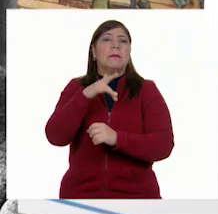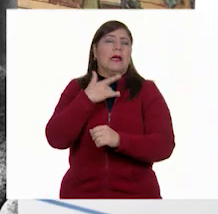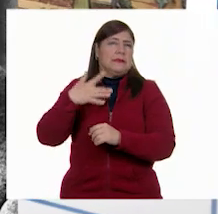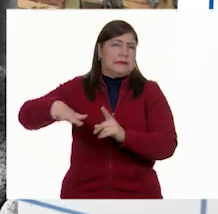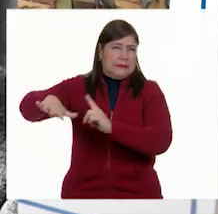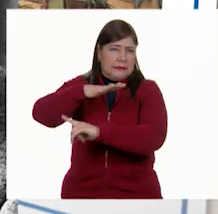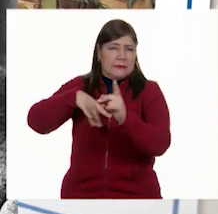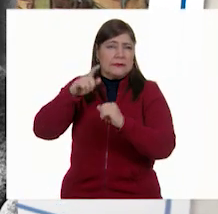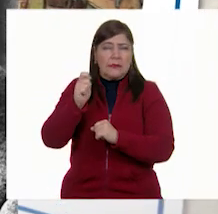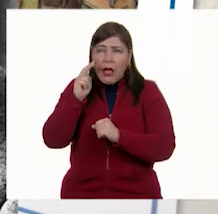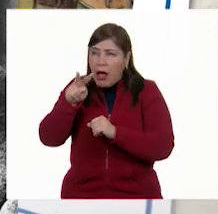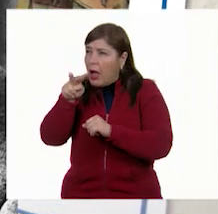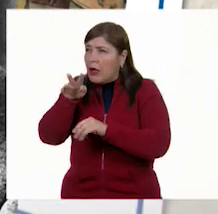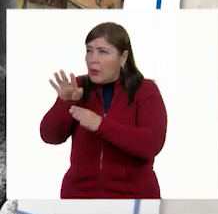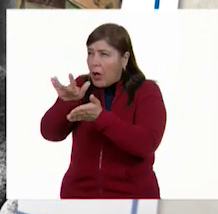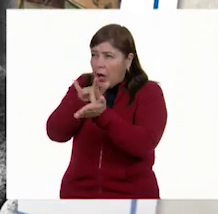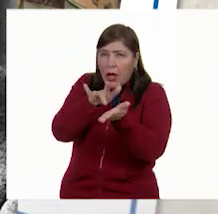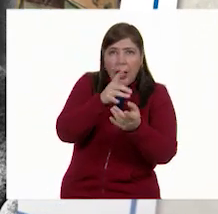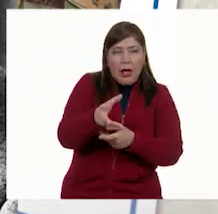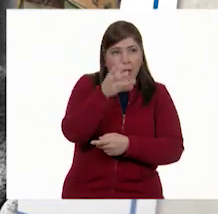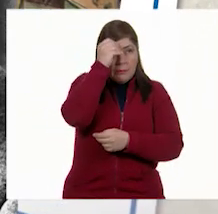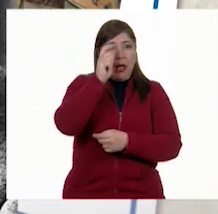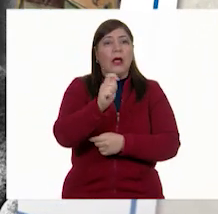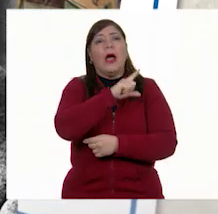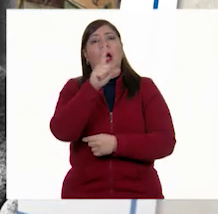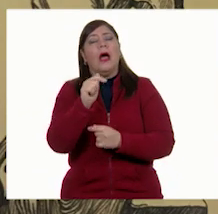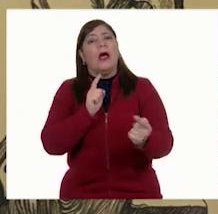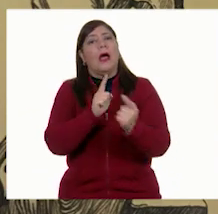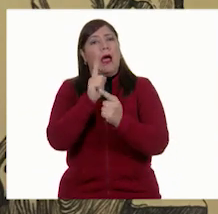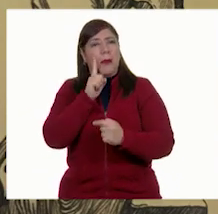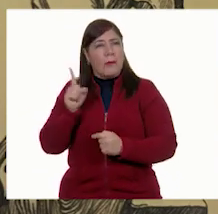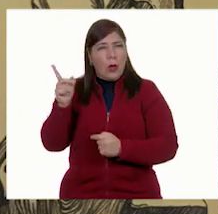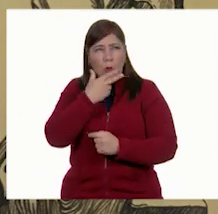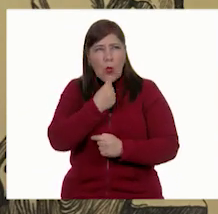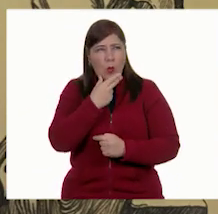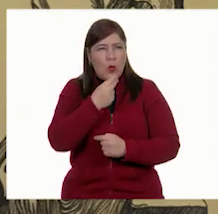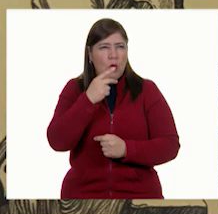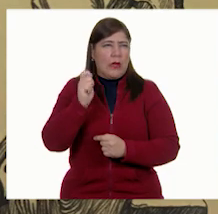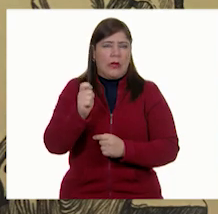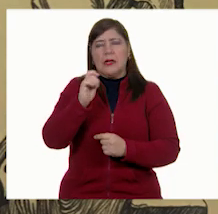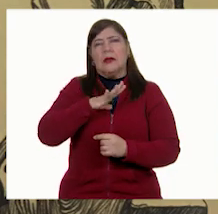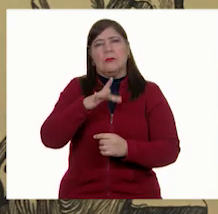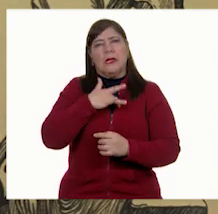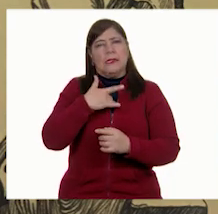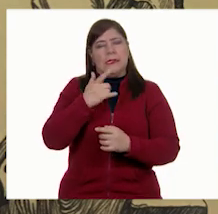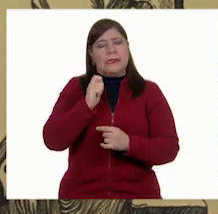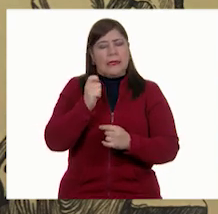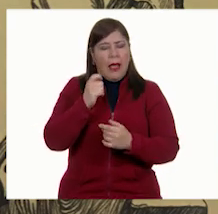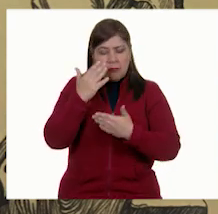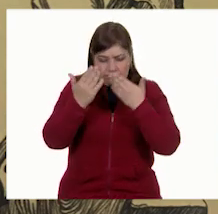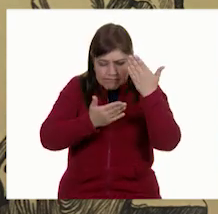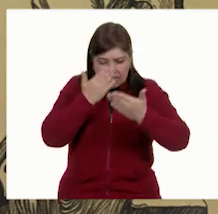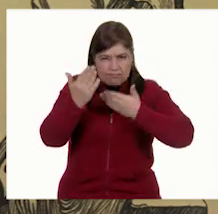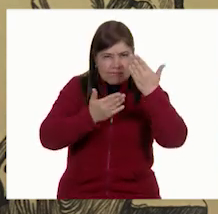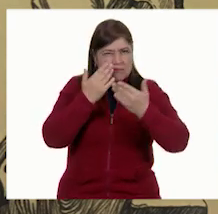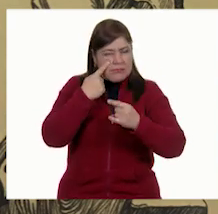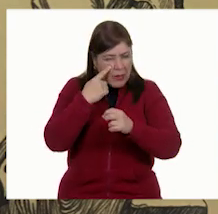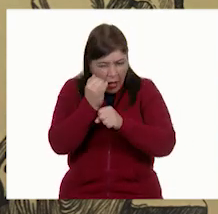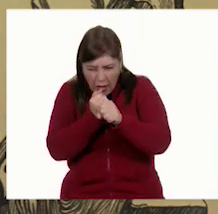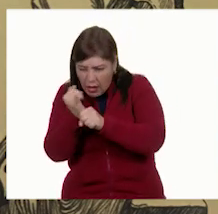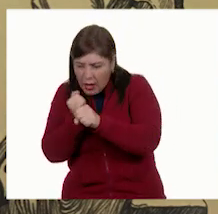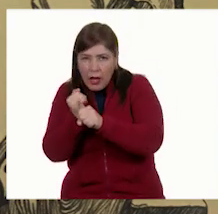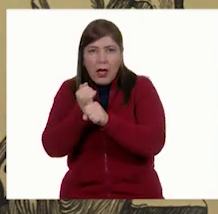En 1931 conoció a Le Corbusier, primer paso de un camino que lo conduciría a estudiar la obra del